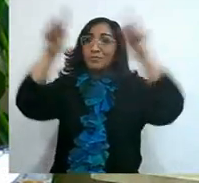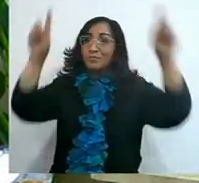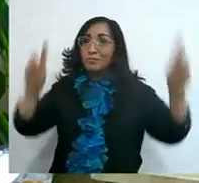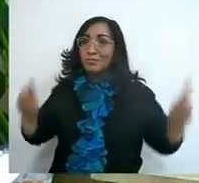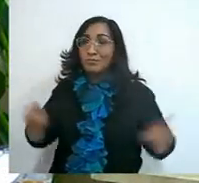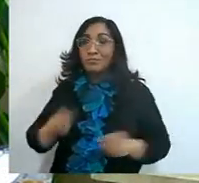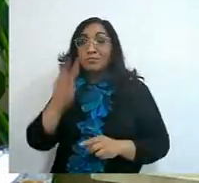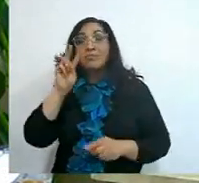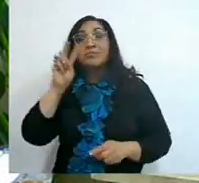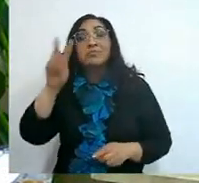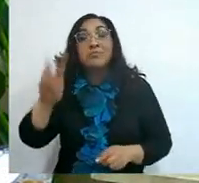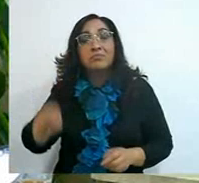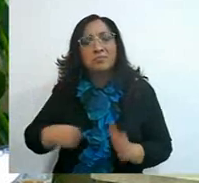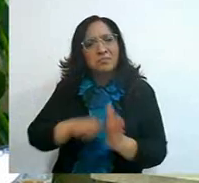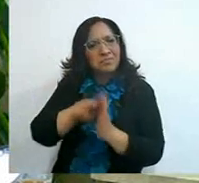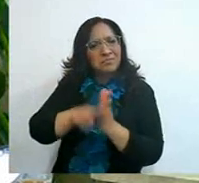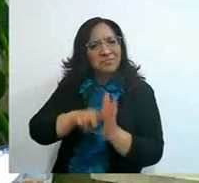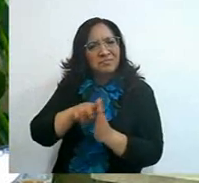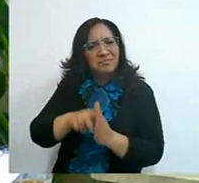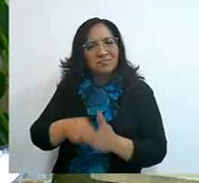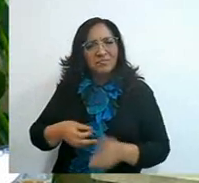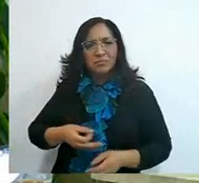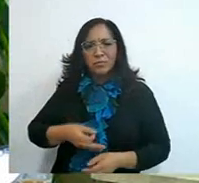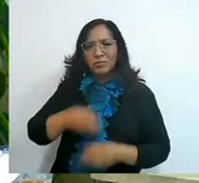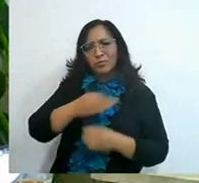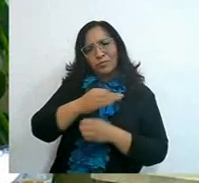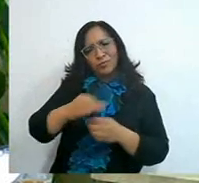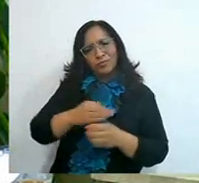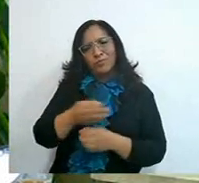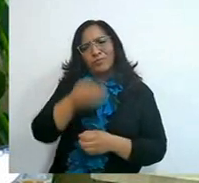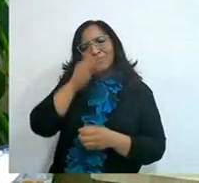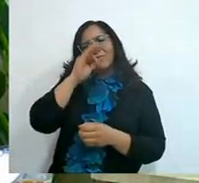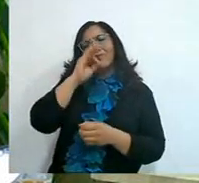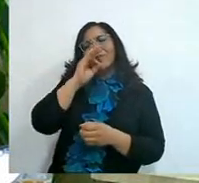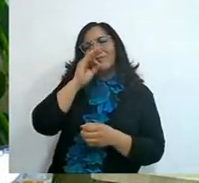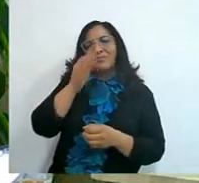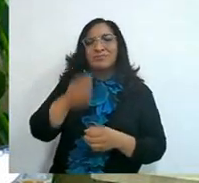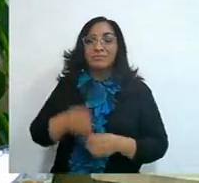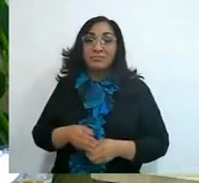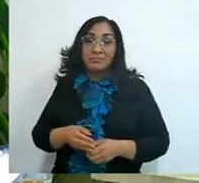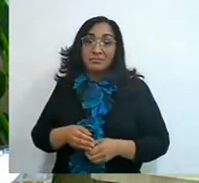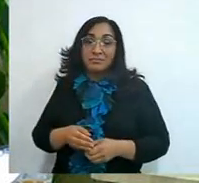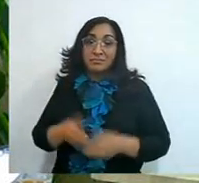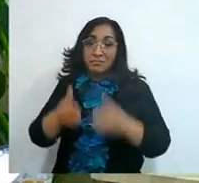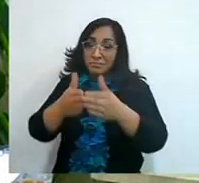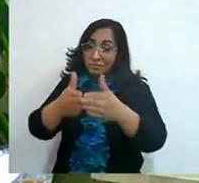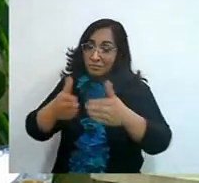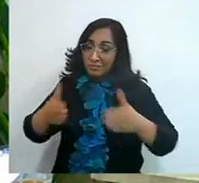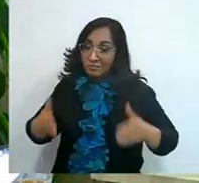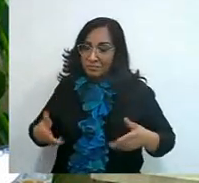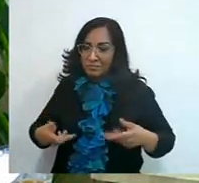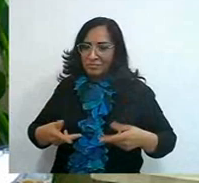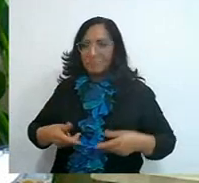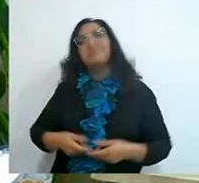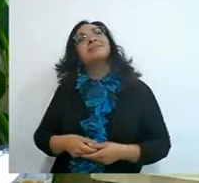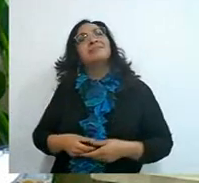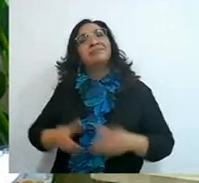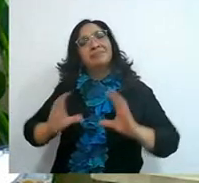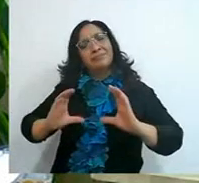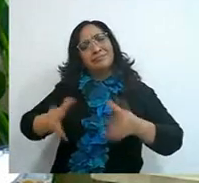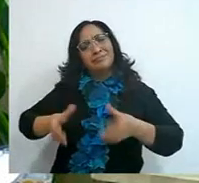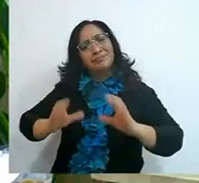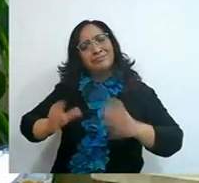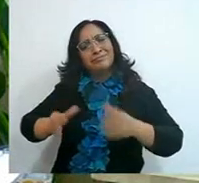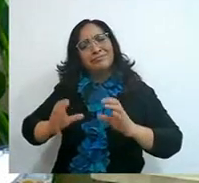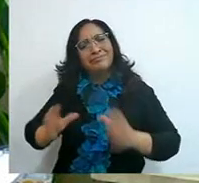ver el culto, ahí verá tomándose un buen farolazo de café, un buen pedazo de cake, de pastel, ¿verdad?